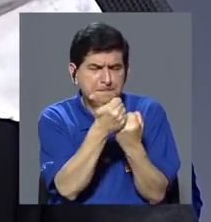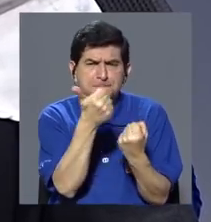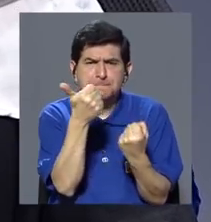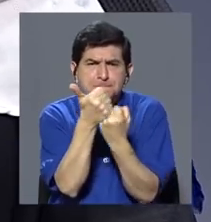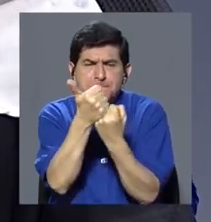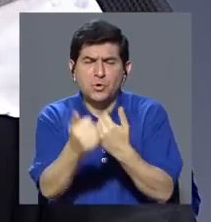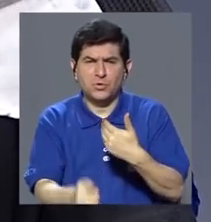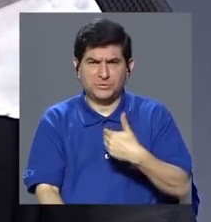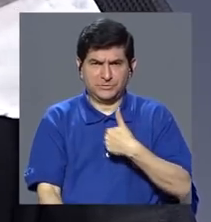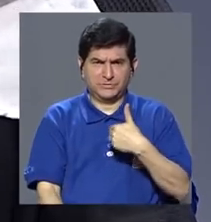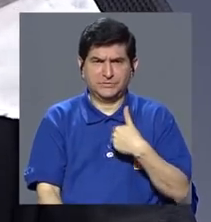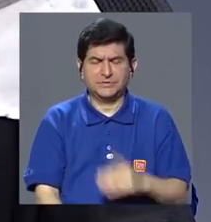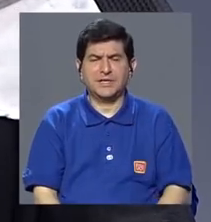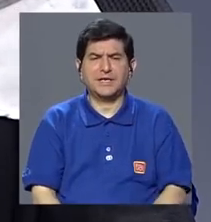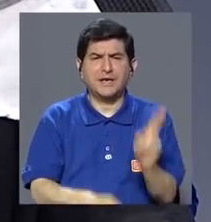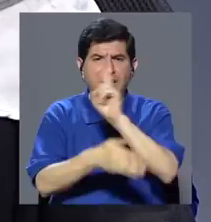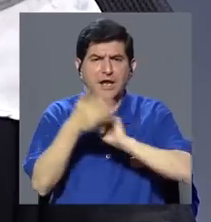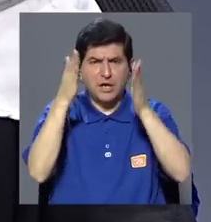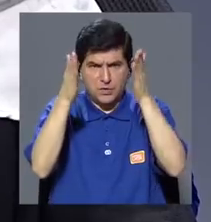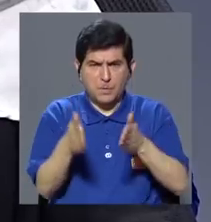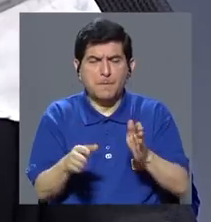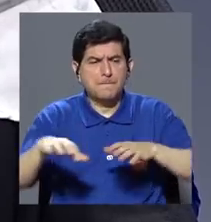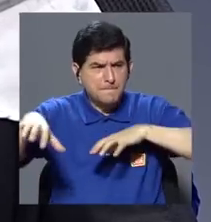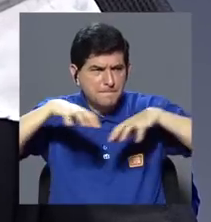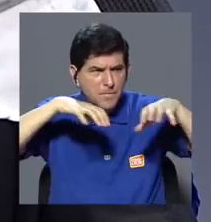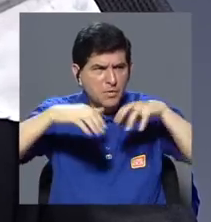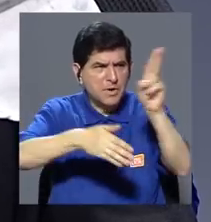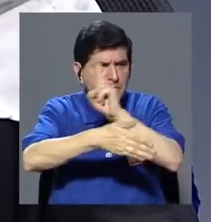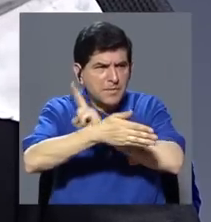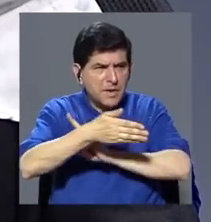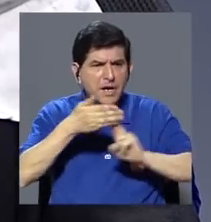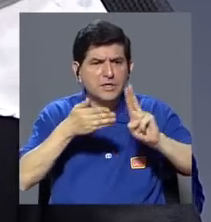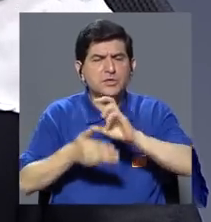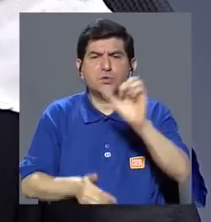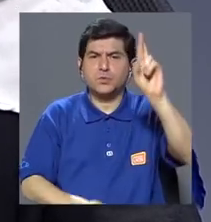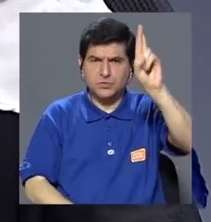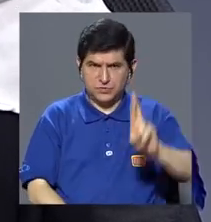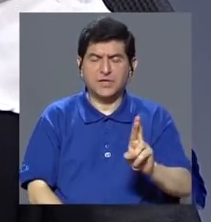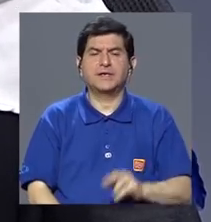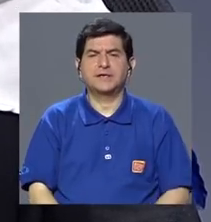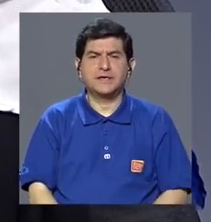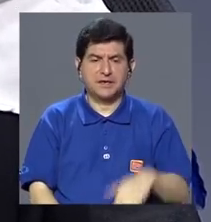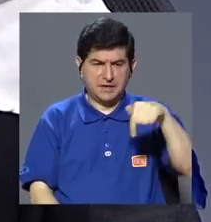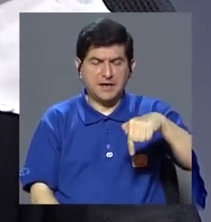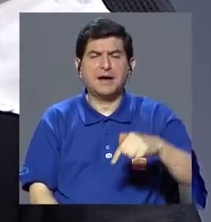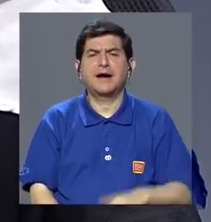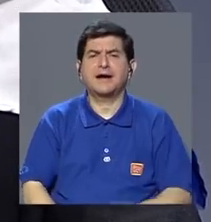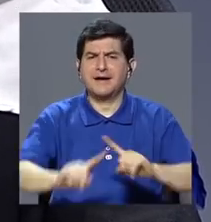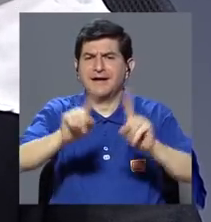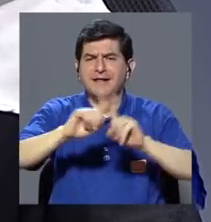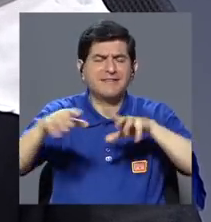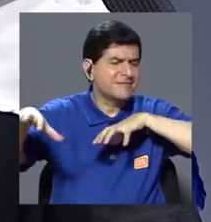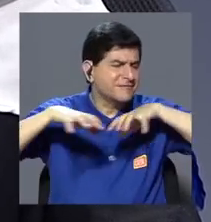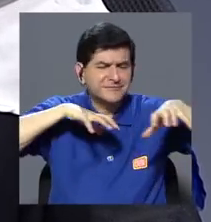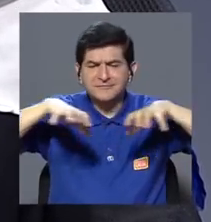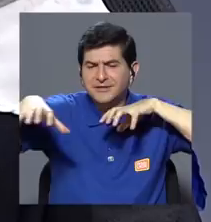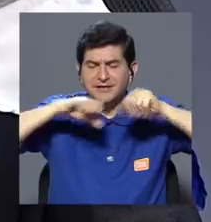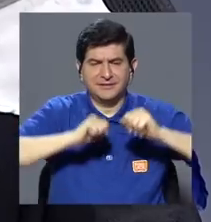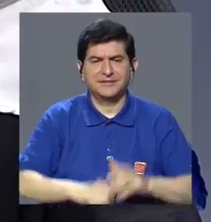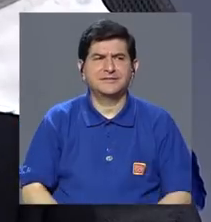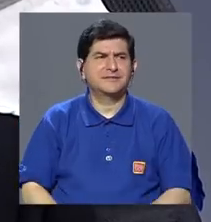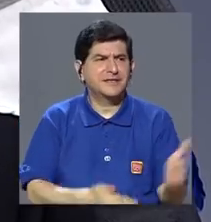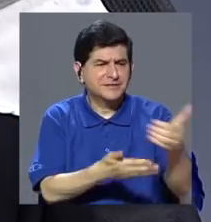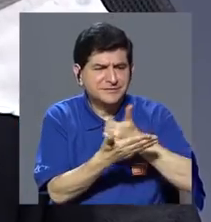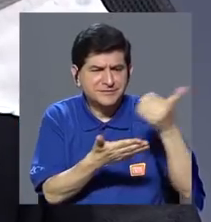respaldo de los universitarios hay movimientos en la universidad de costa rica que están realizando diferentes actividades para